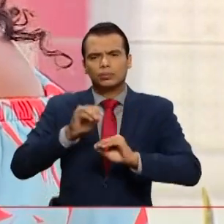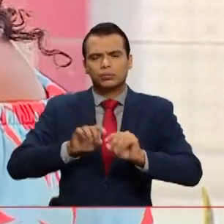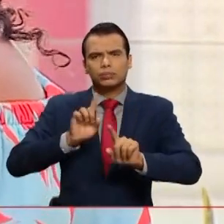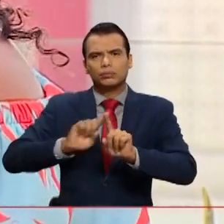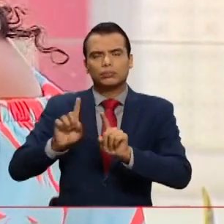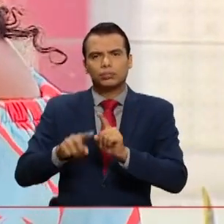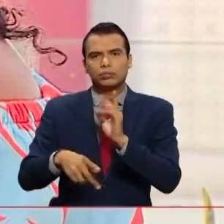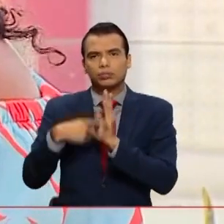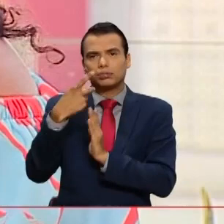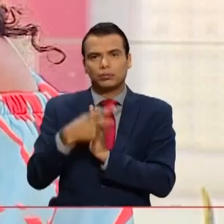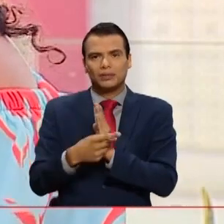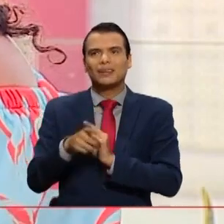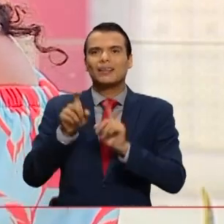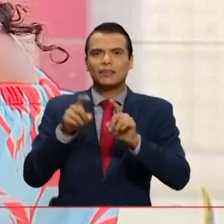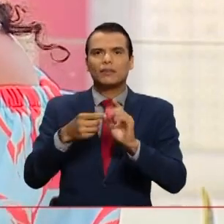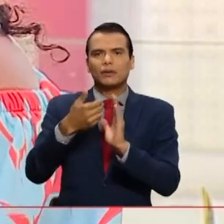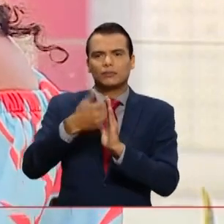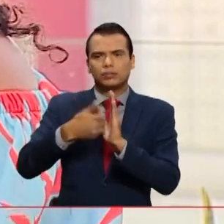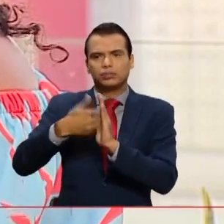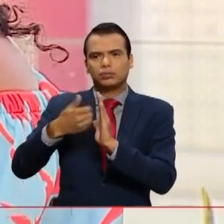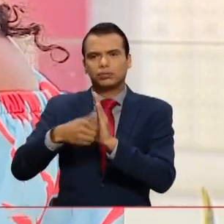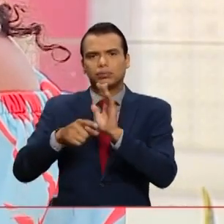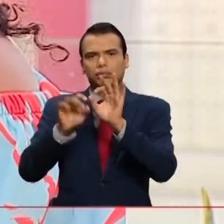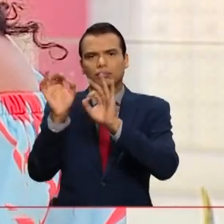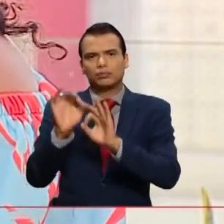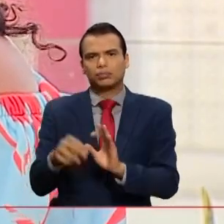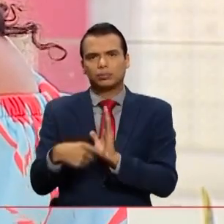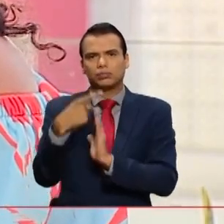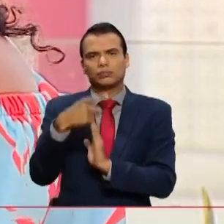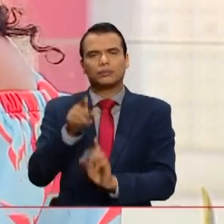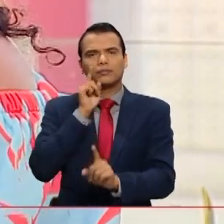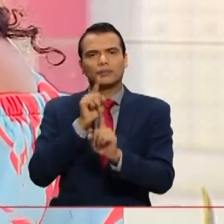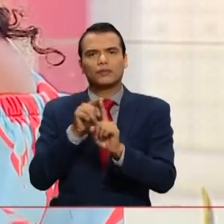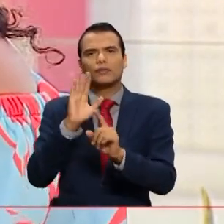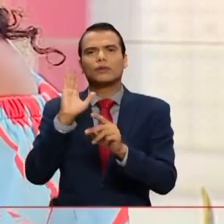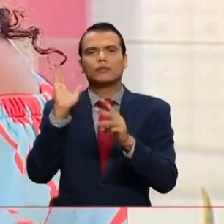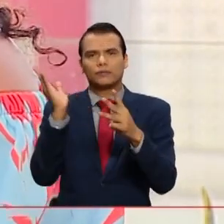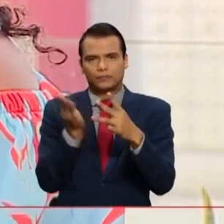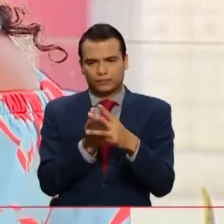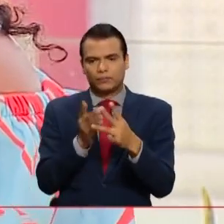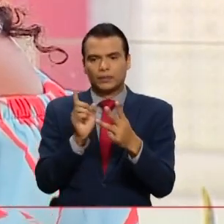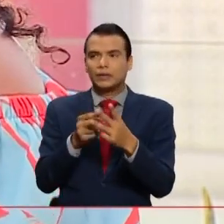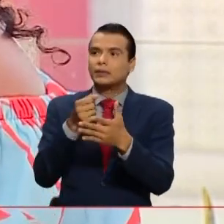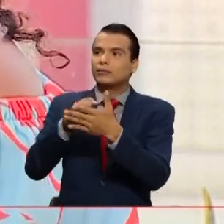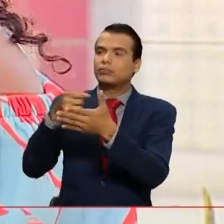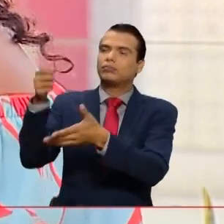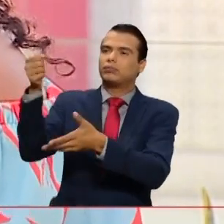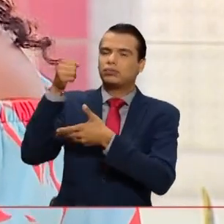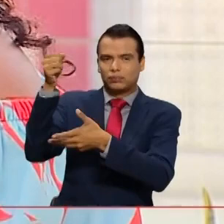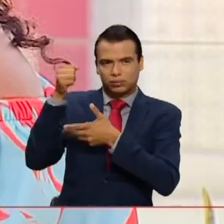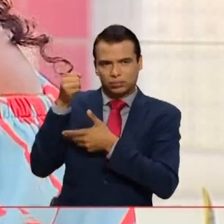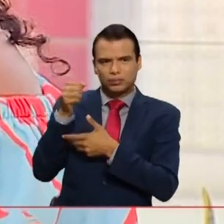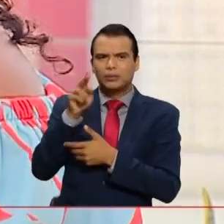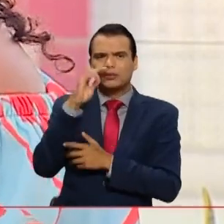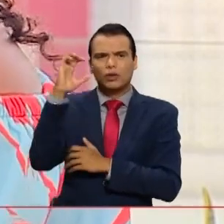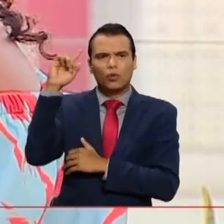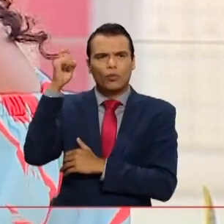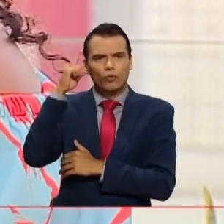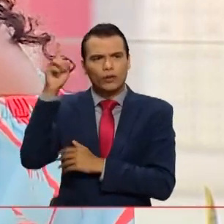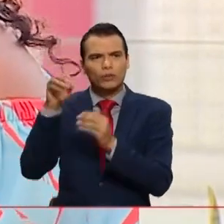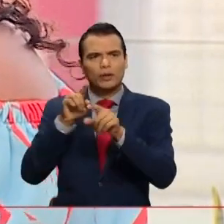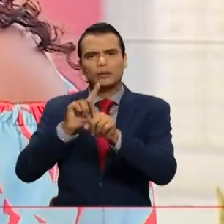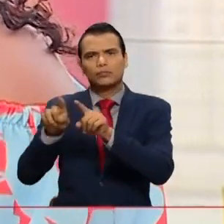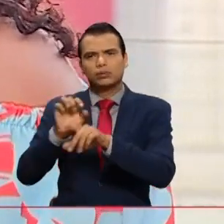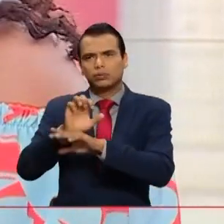sea, necesitamos formular estos proyectos para tener una tercera fase, que es la gestión de recursos, que lo vamos a hacer tanto al Gobierno Nacional como las entidades